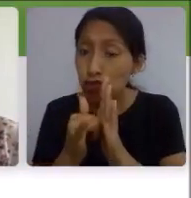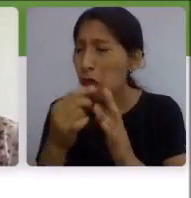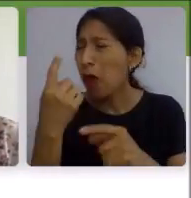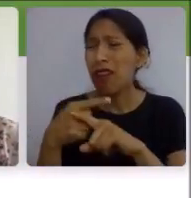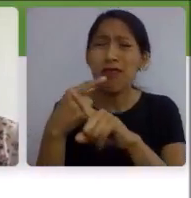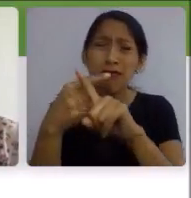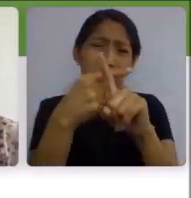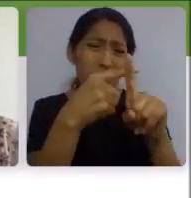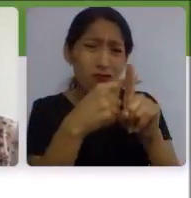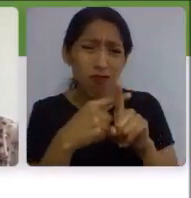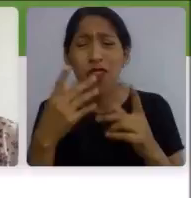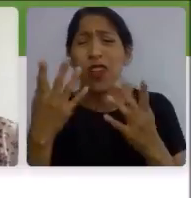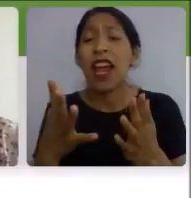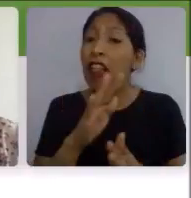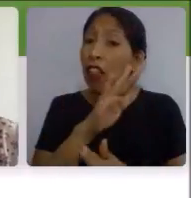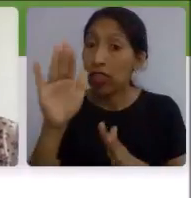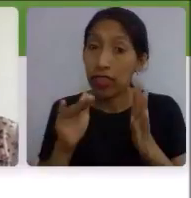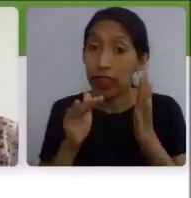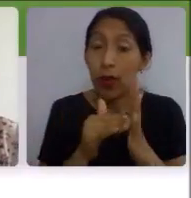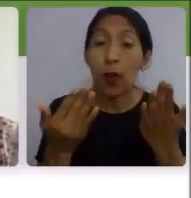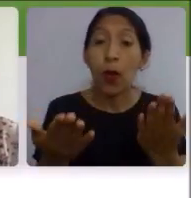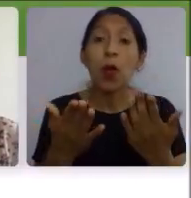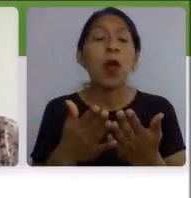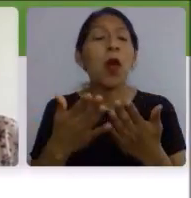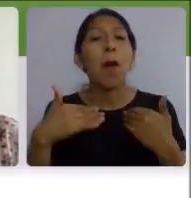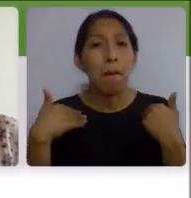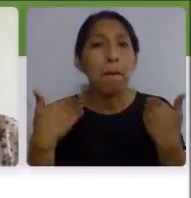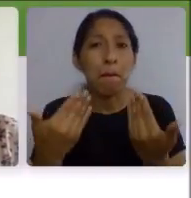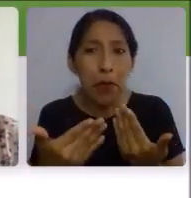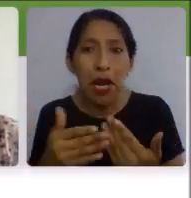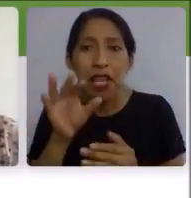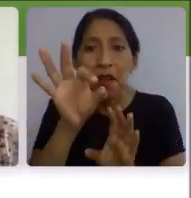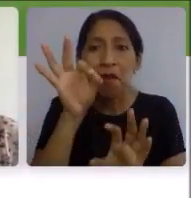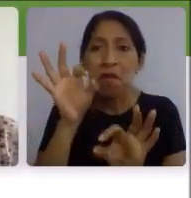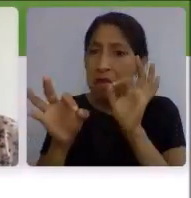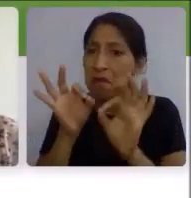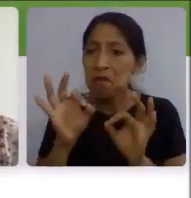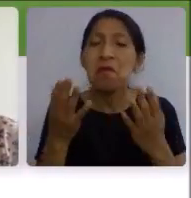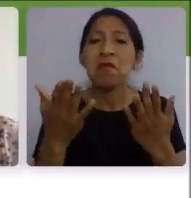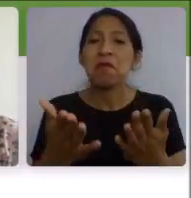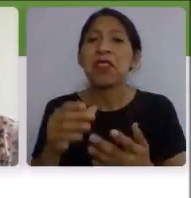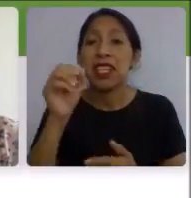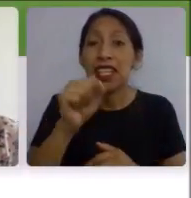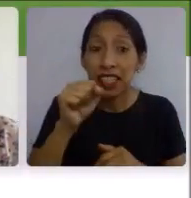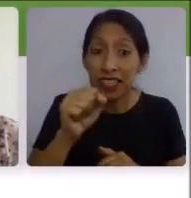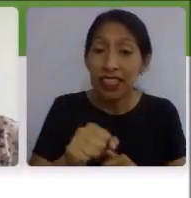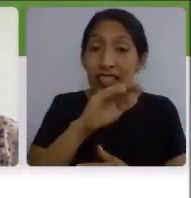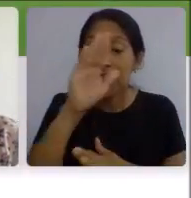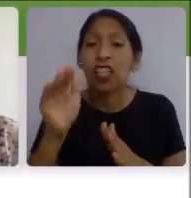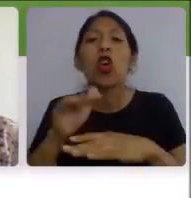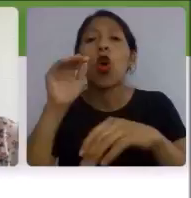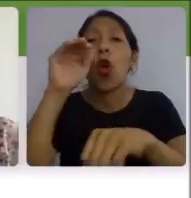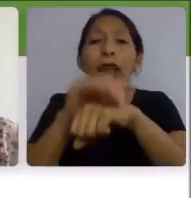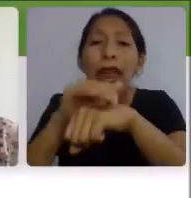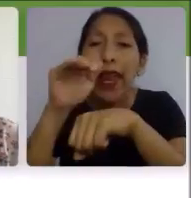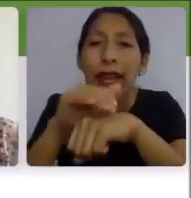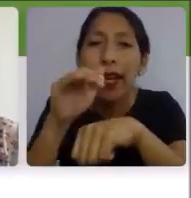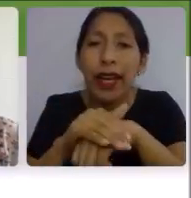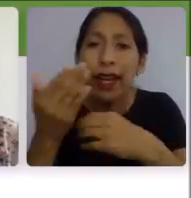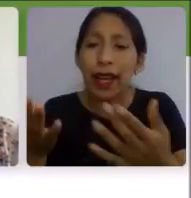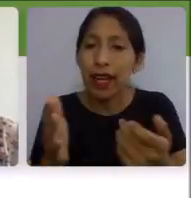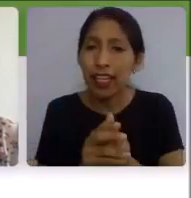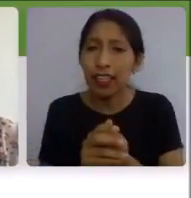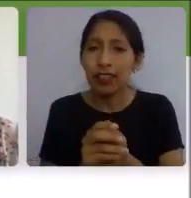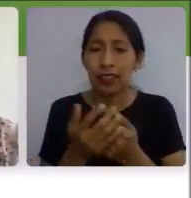todos los contenidos, en todas esas plataformas con las que se pueda contar, y sobre todo que tu contenido esté en inglés. No hagas un